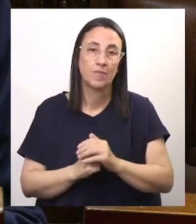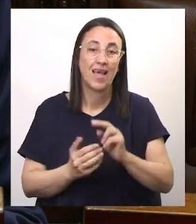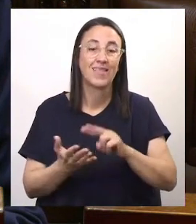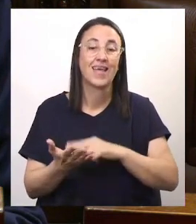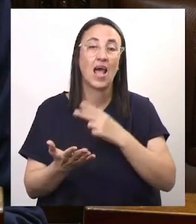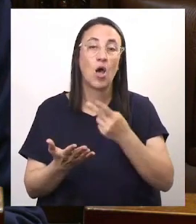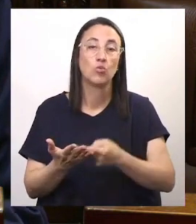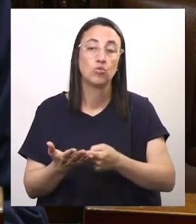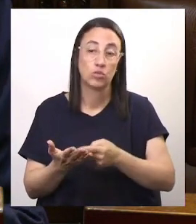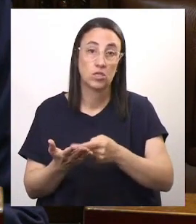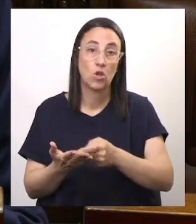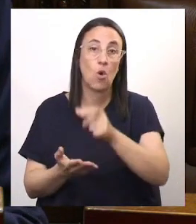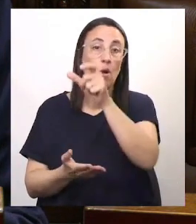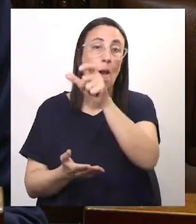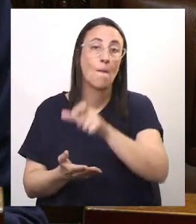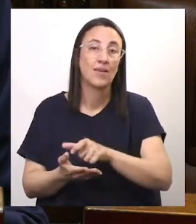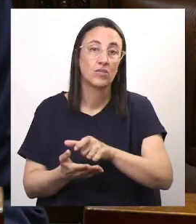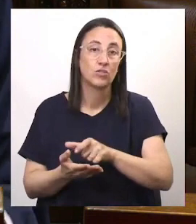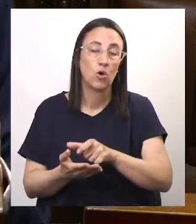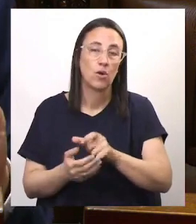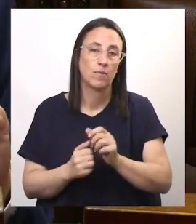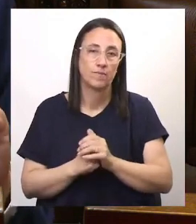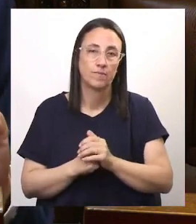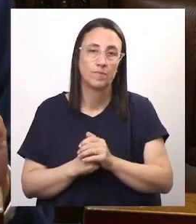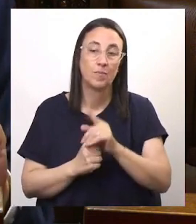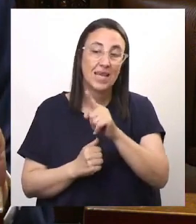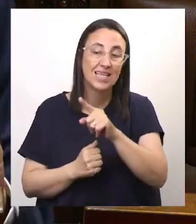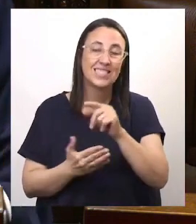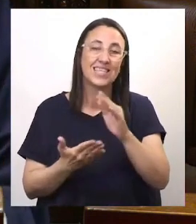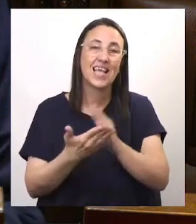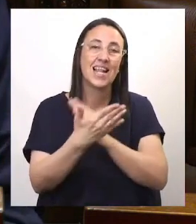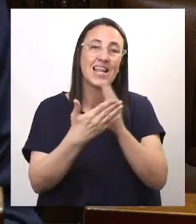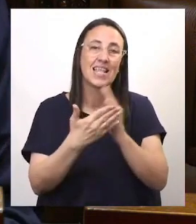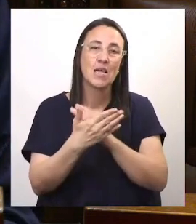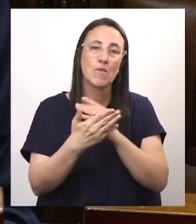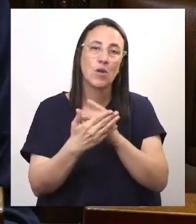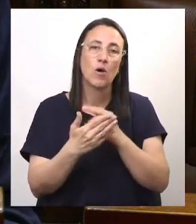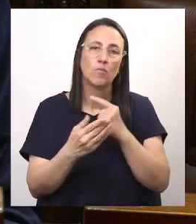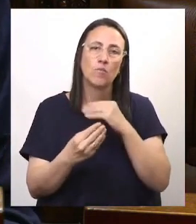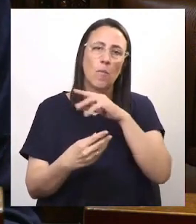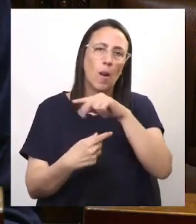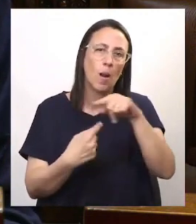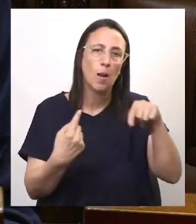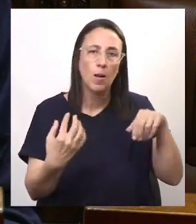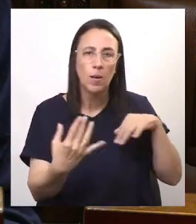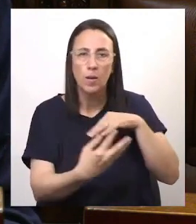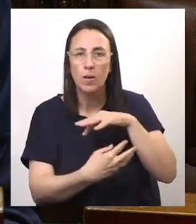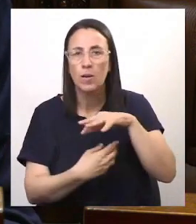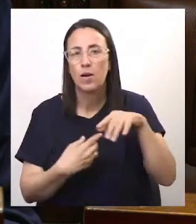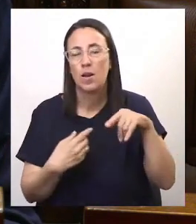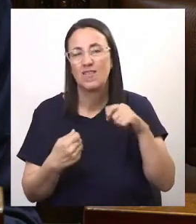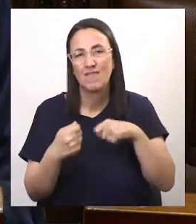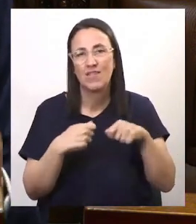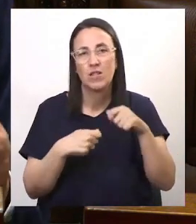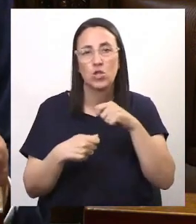por un señor de Sena. Ese libro había circulado